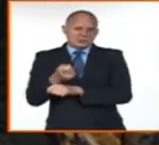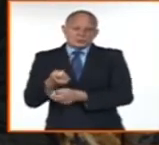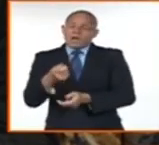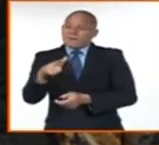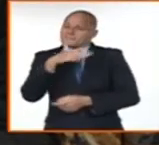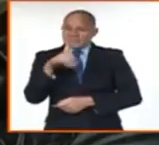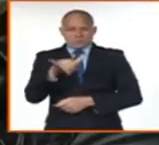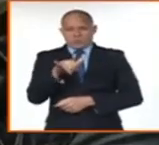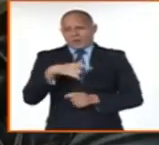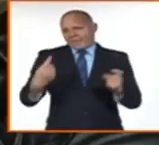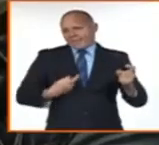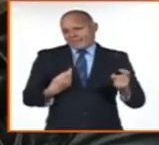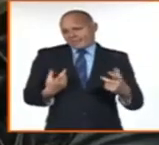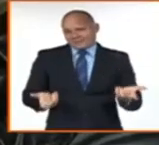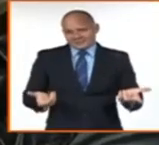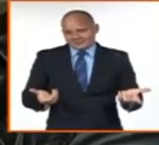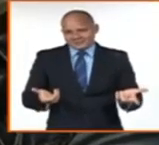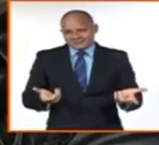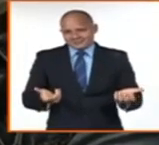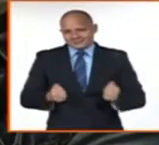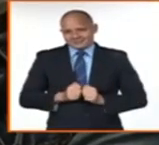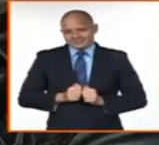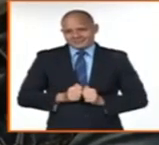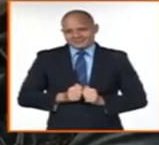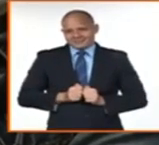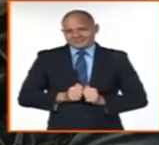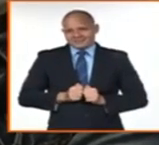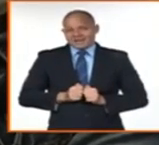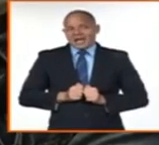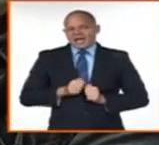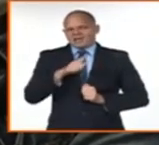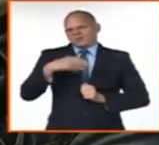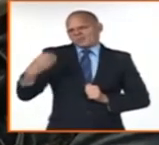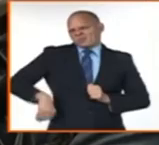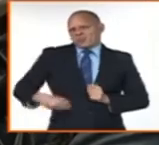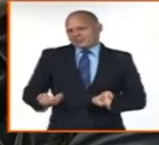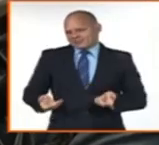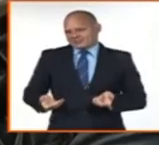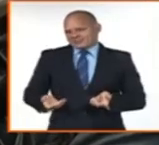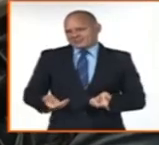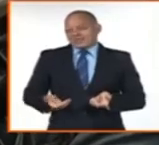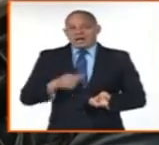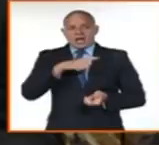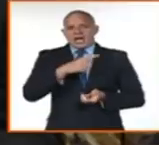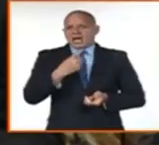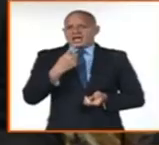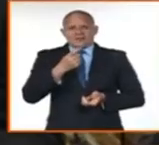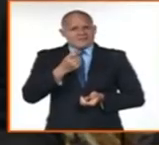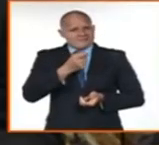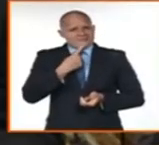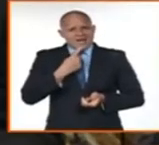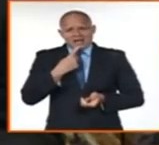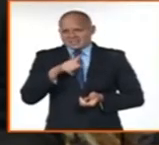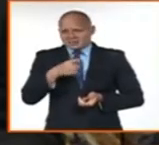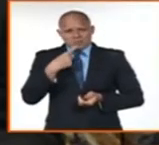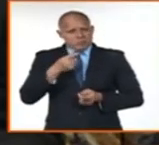otra connotación, es también más visible, llega a más gente, llega con una perversidad tremenda.